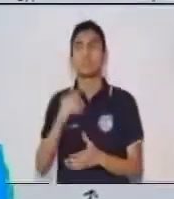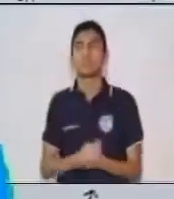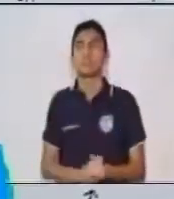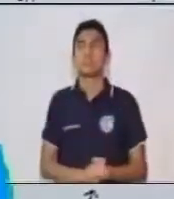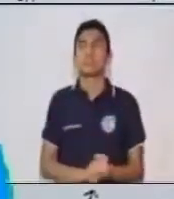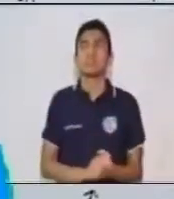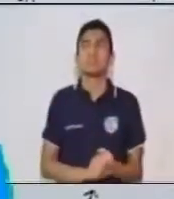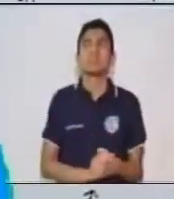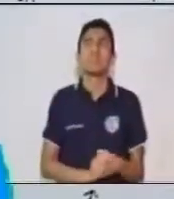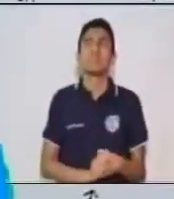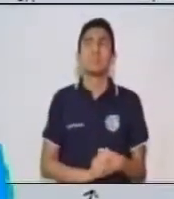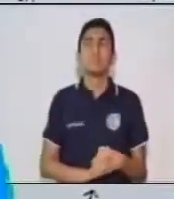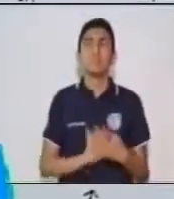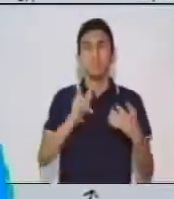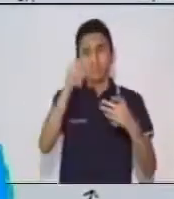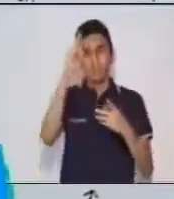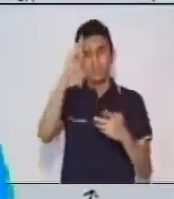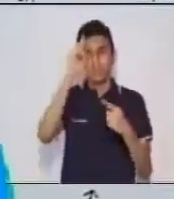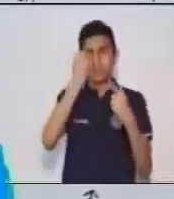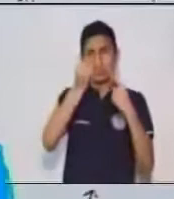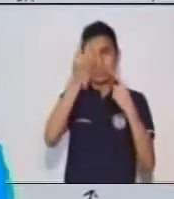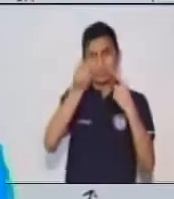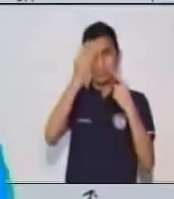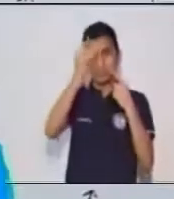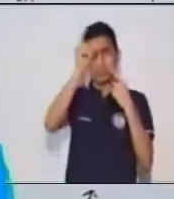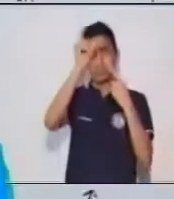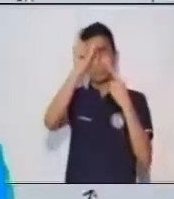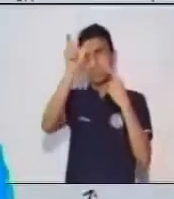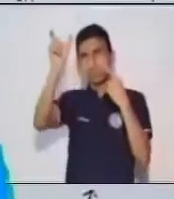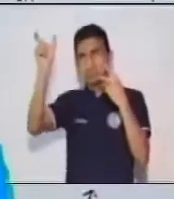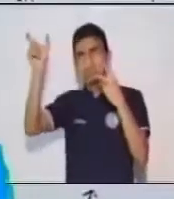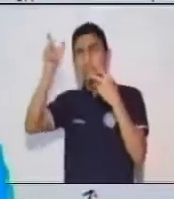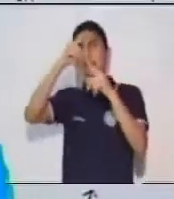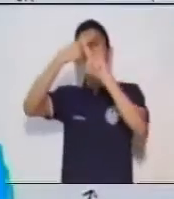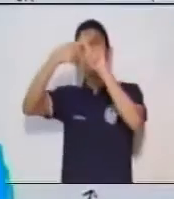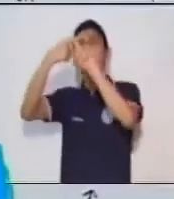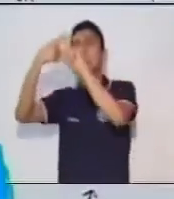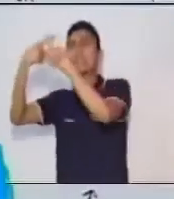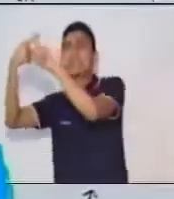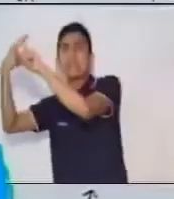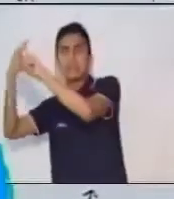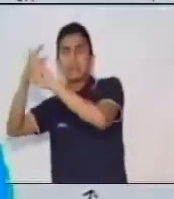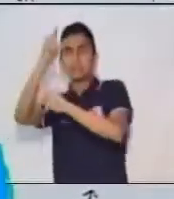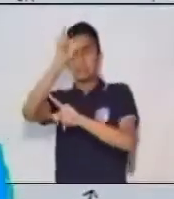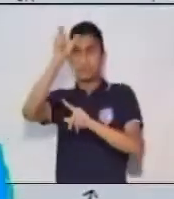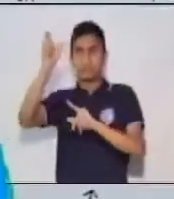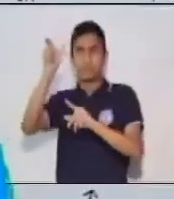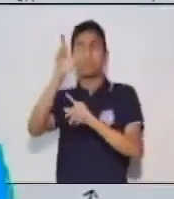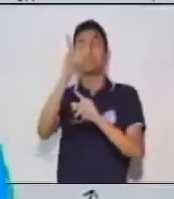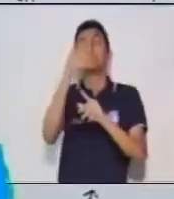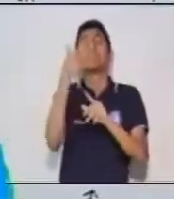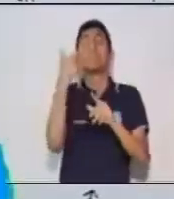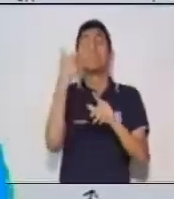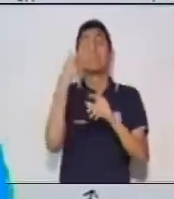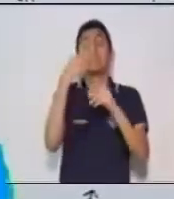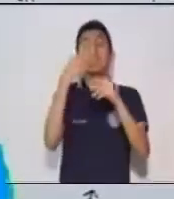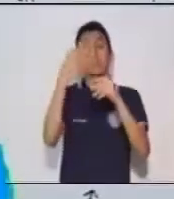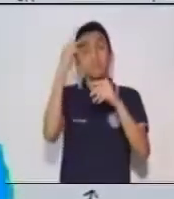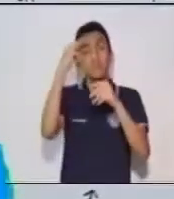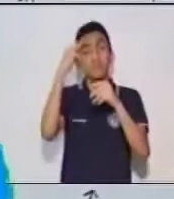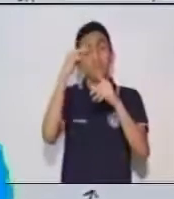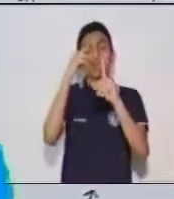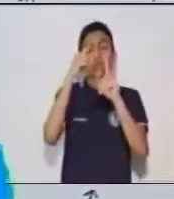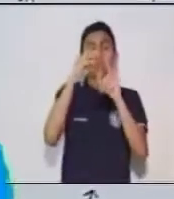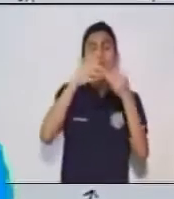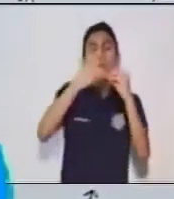Todos los rectángulos entonces tienen área x. Y vemos que estos cuadritos